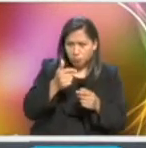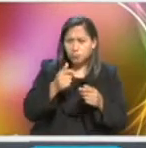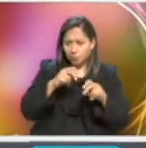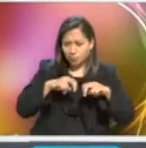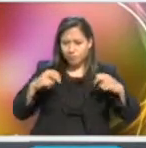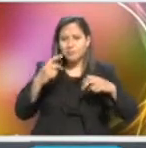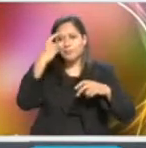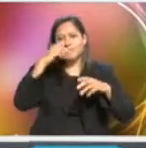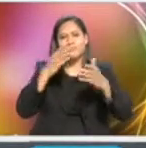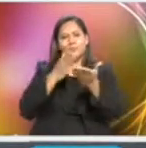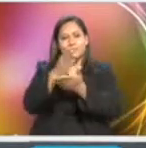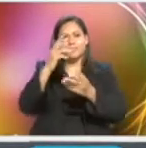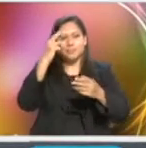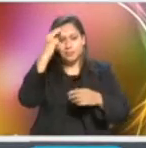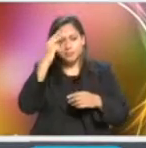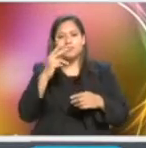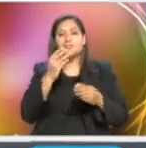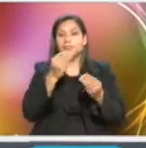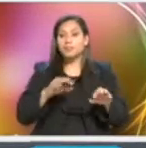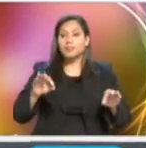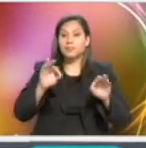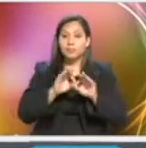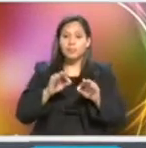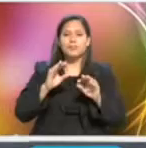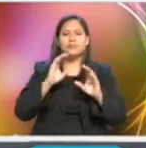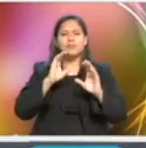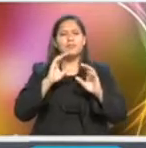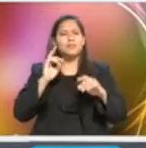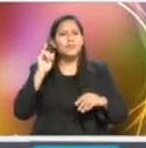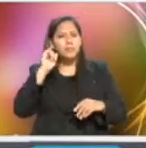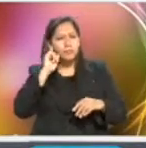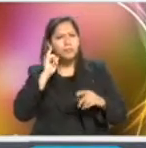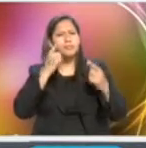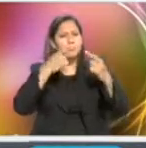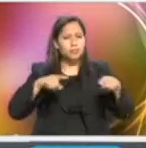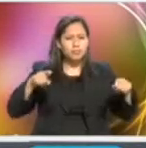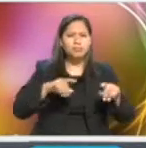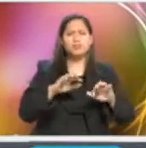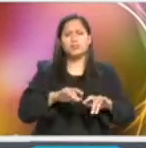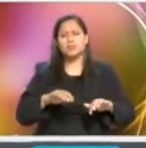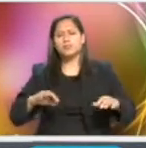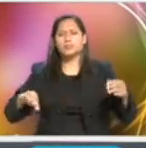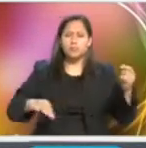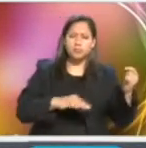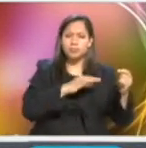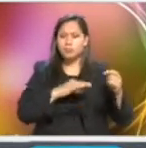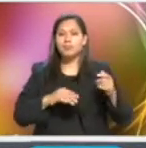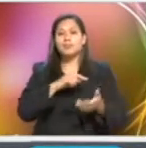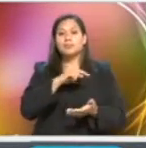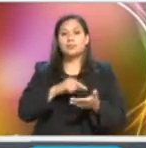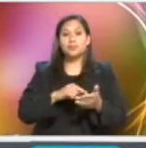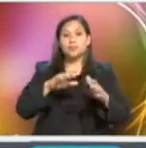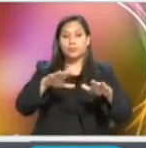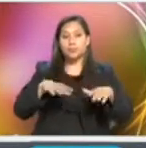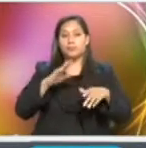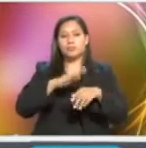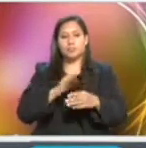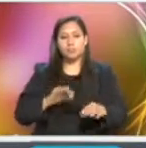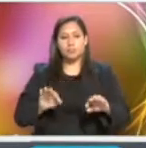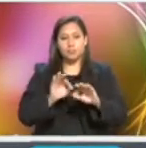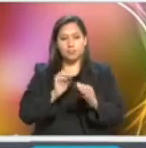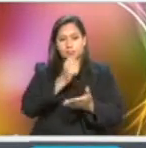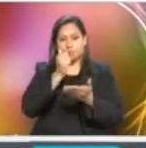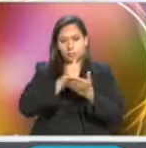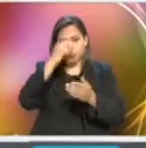una muy buena oportunidad de escuchar a grandes intérpretes haciendo música de cámara en el lugar más importante de México. De nuestra Ciudad